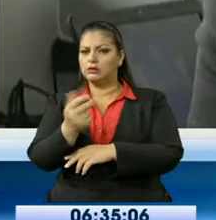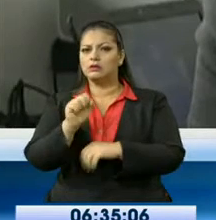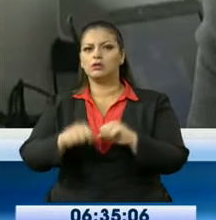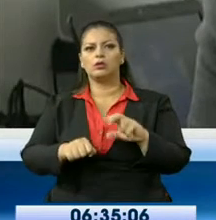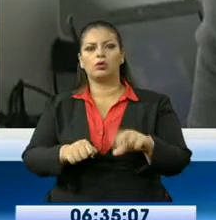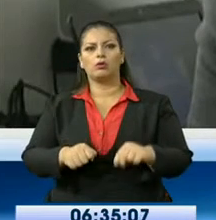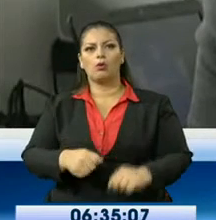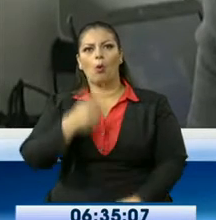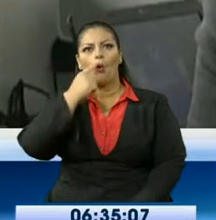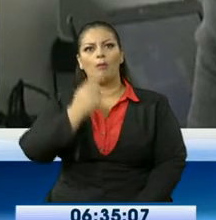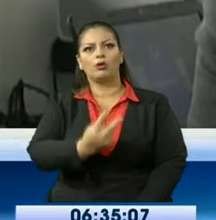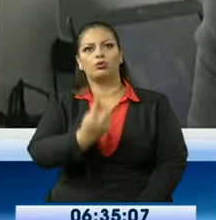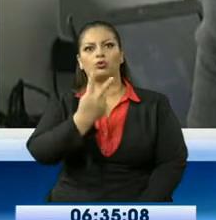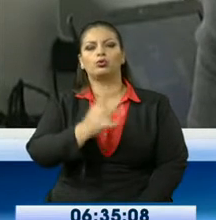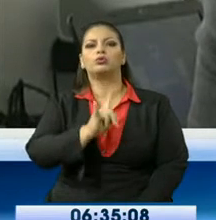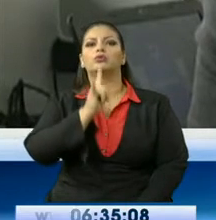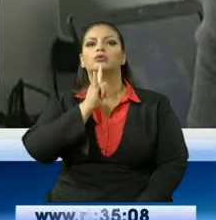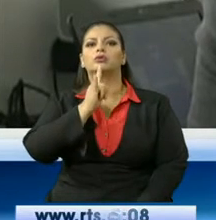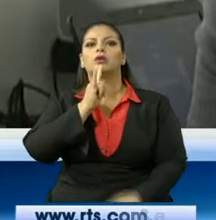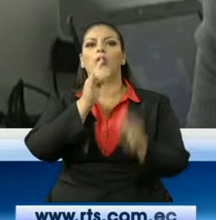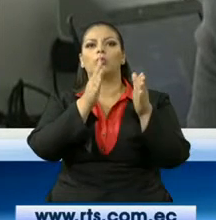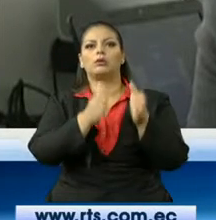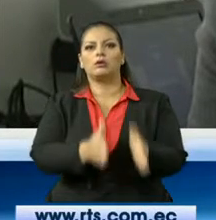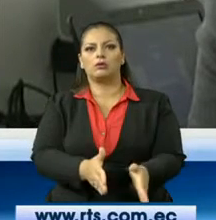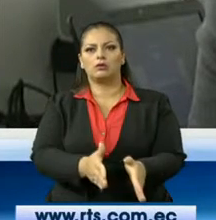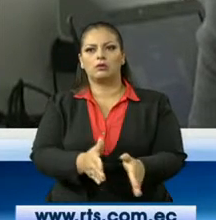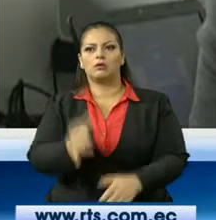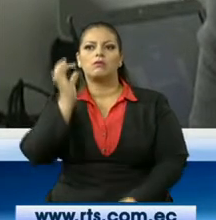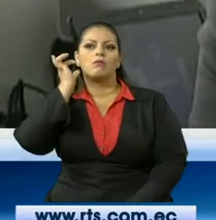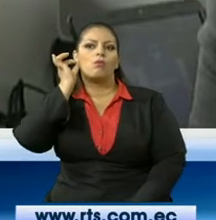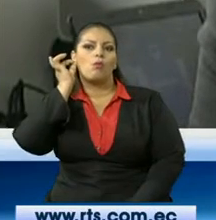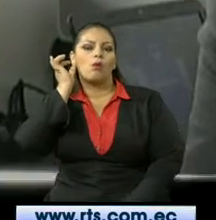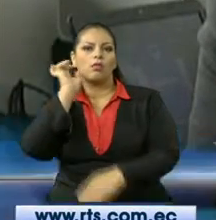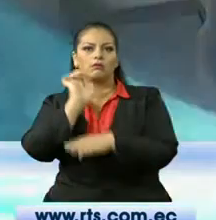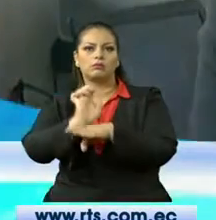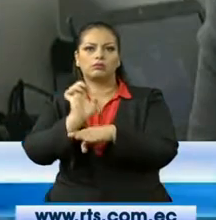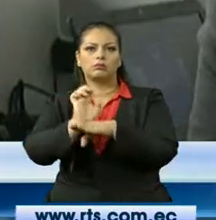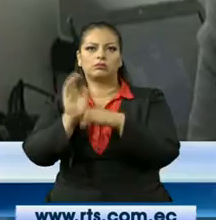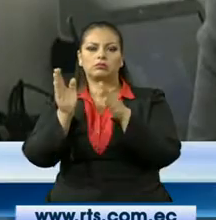ciudadanos de nacionalidad norteamericana y a una ciudadana